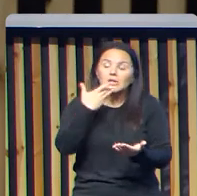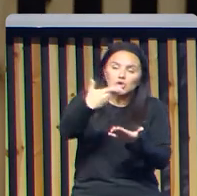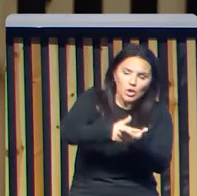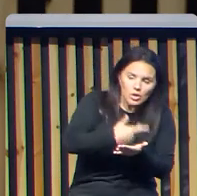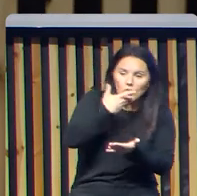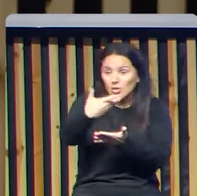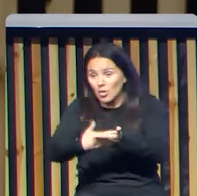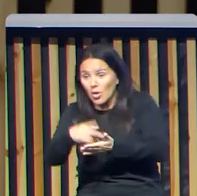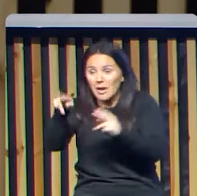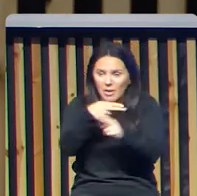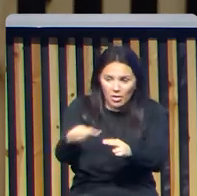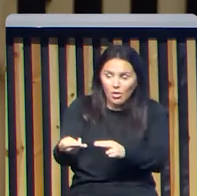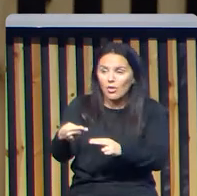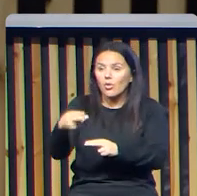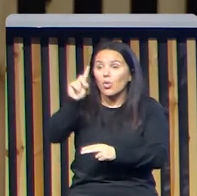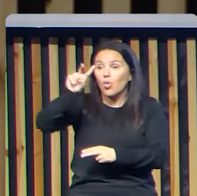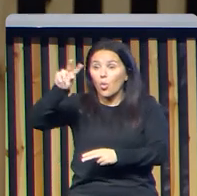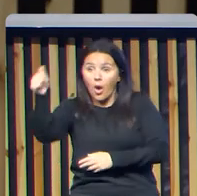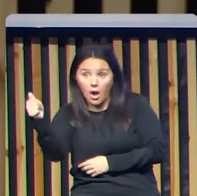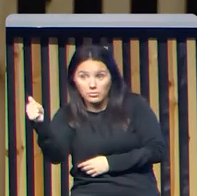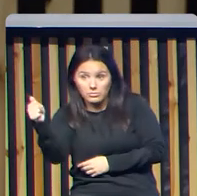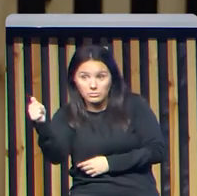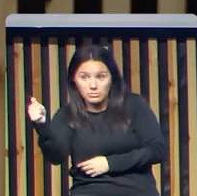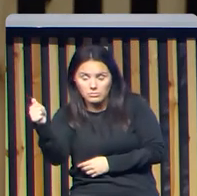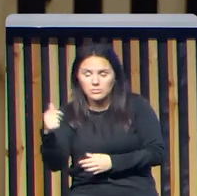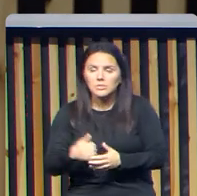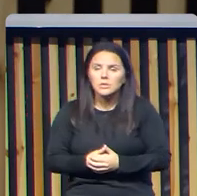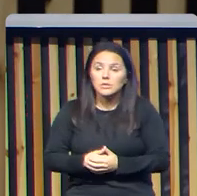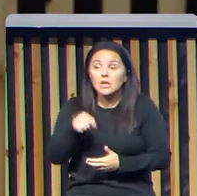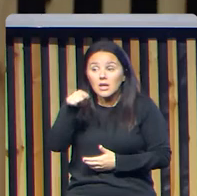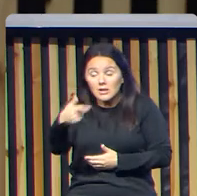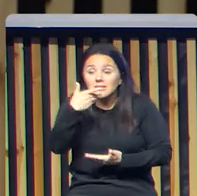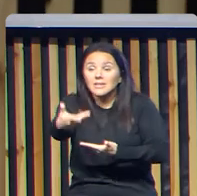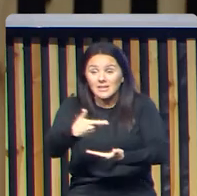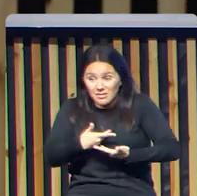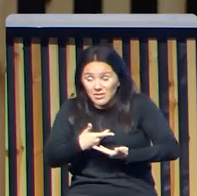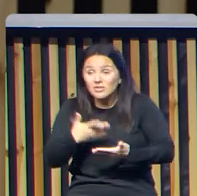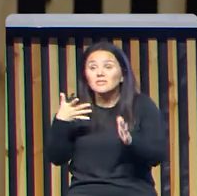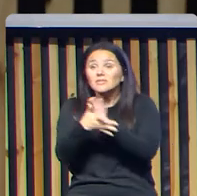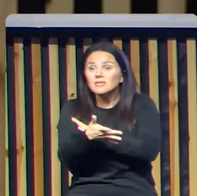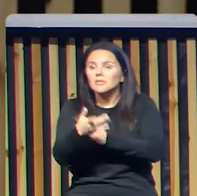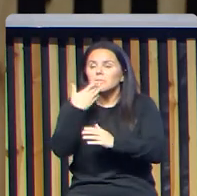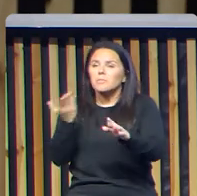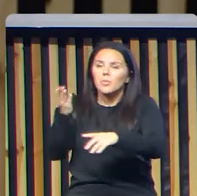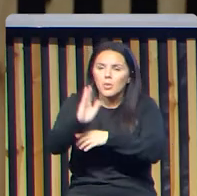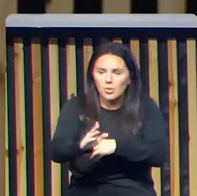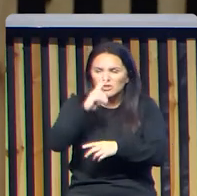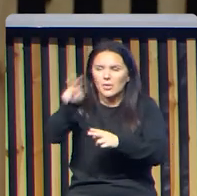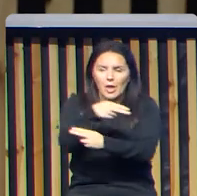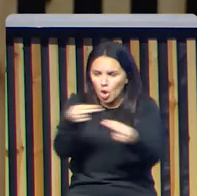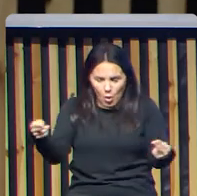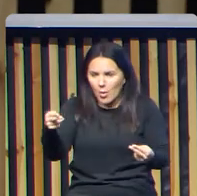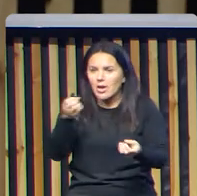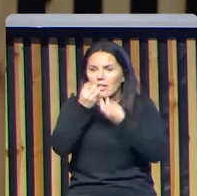solicitado también la invalidación del dua este requerimiento tendrá la consideración de propuesta de invalidación